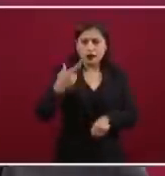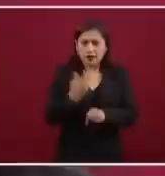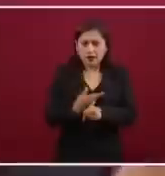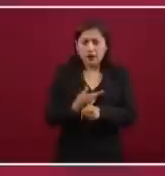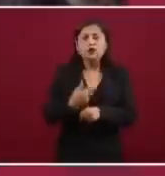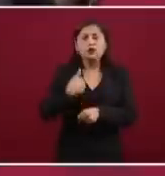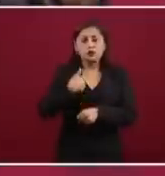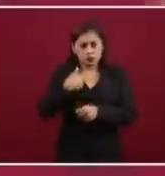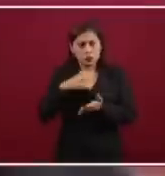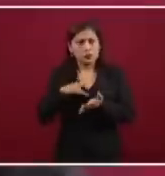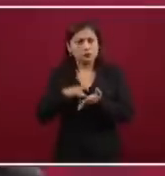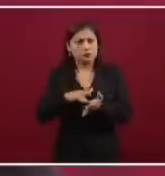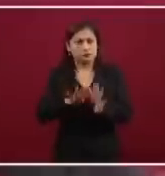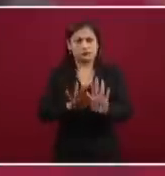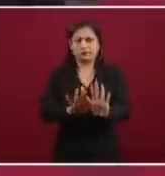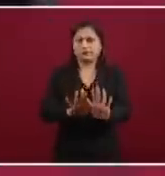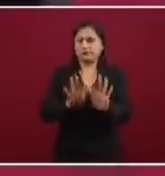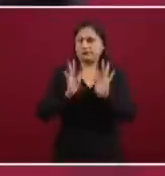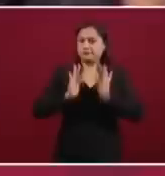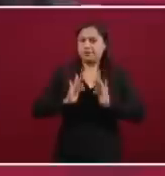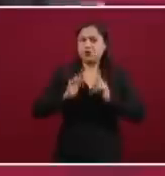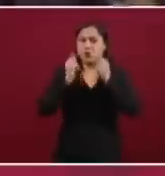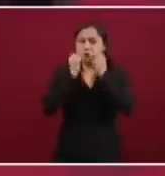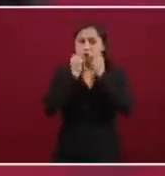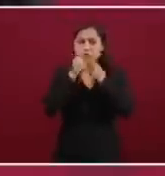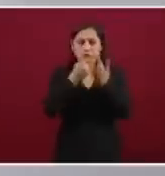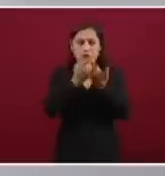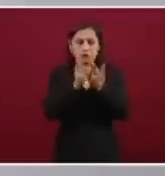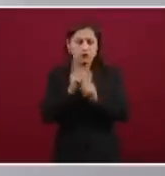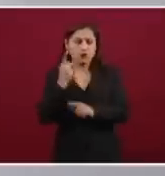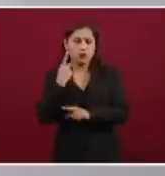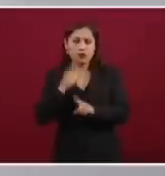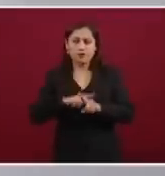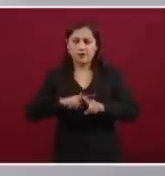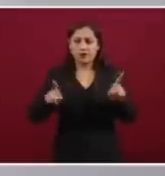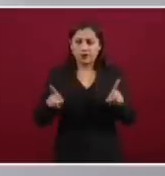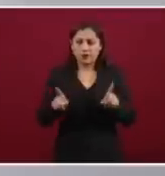porque pues también es muy fácil que en un acto, en una plaza,